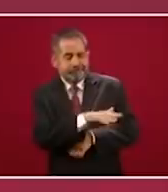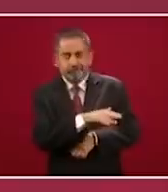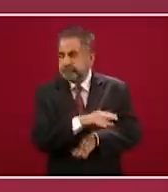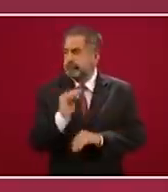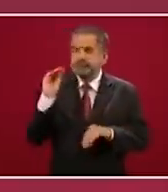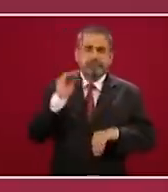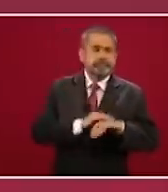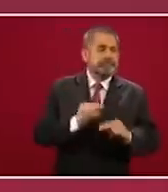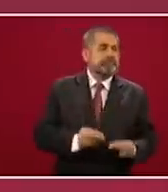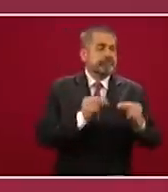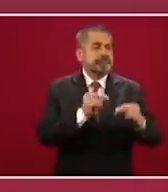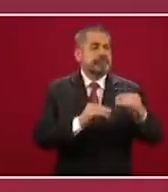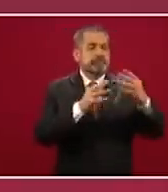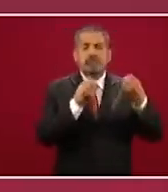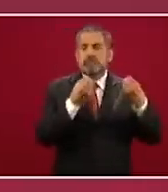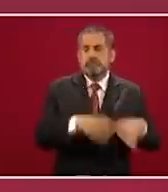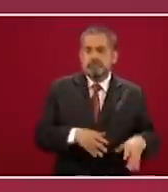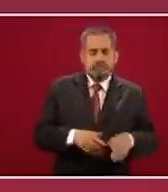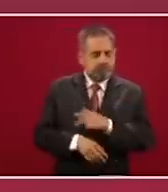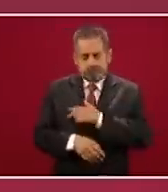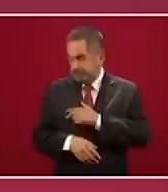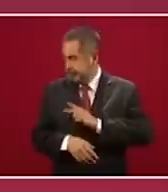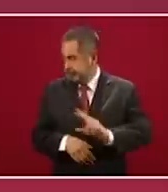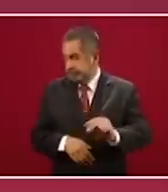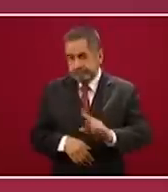y también por la falta de